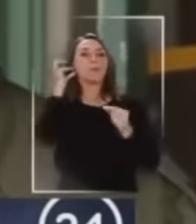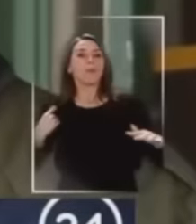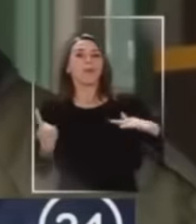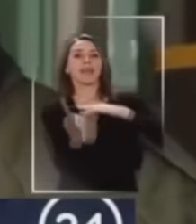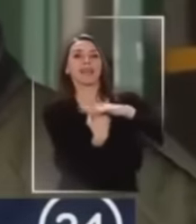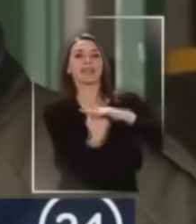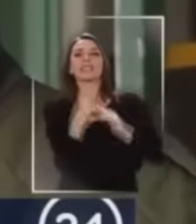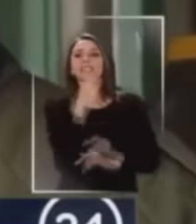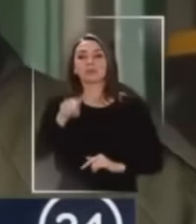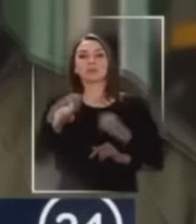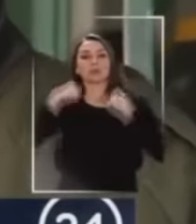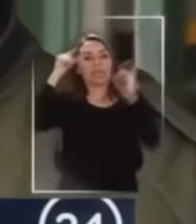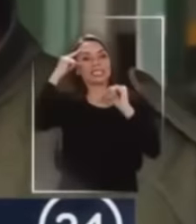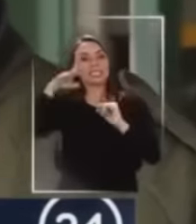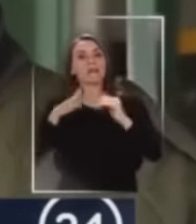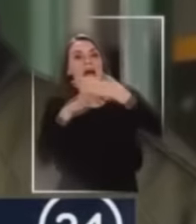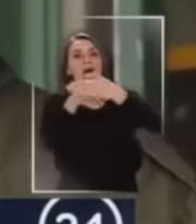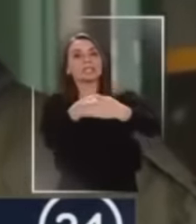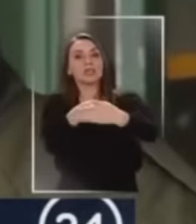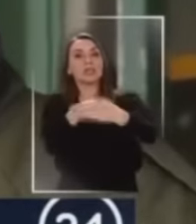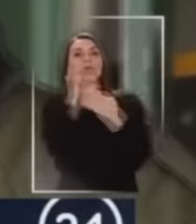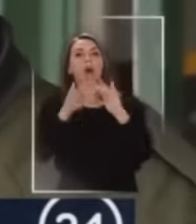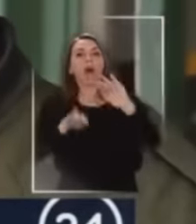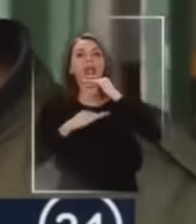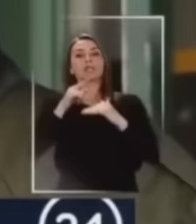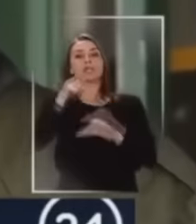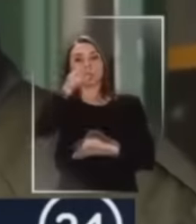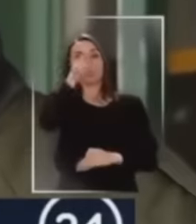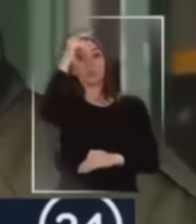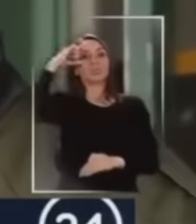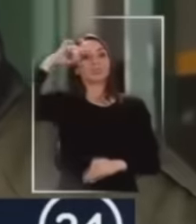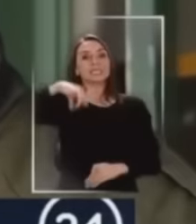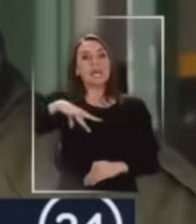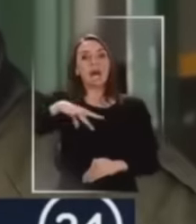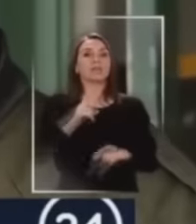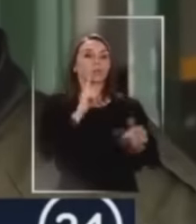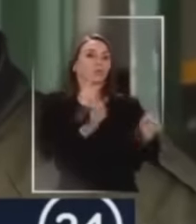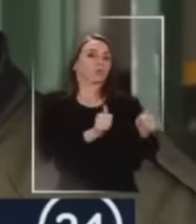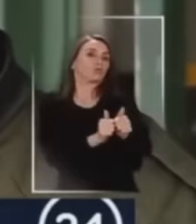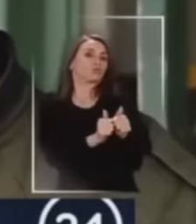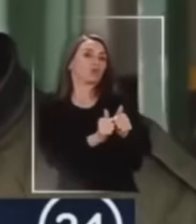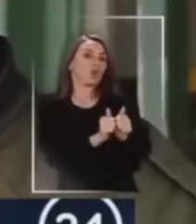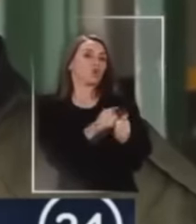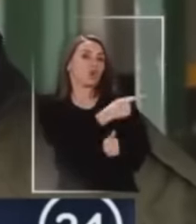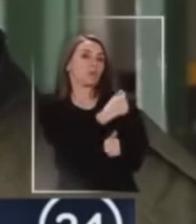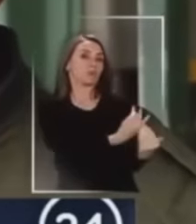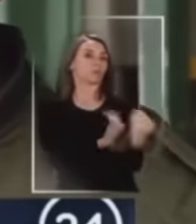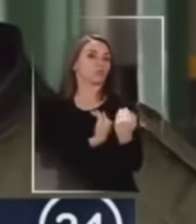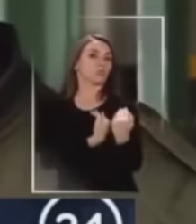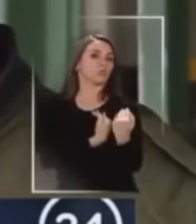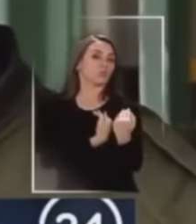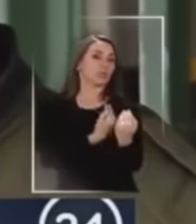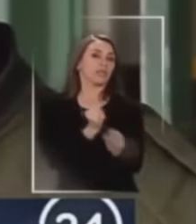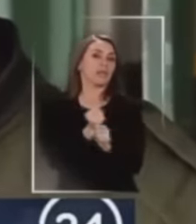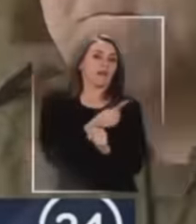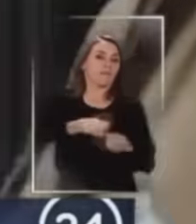ganado. Tú sabes hasta dónde llegas, cuáles son tus límites, tú sabes cuando que tienes un compañero al costado que te va a apoyar y el trabajo